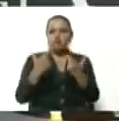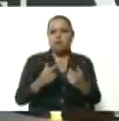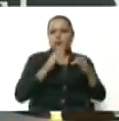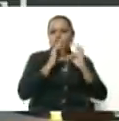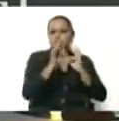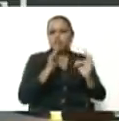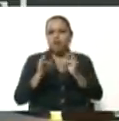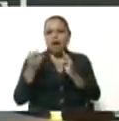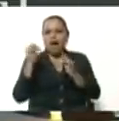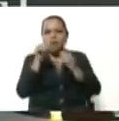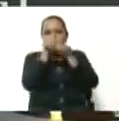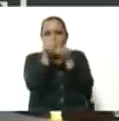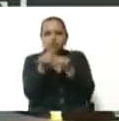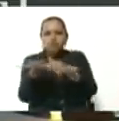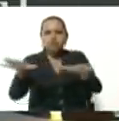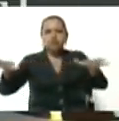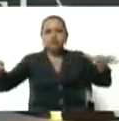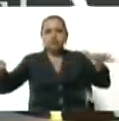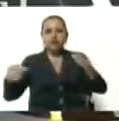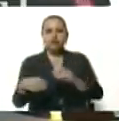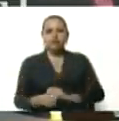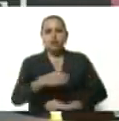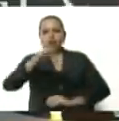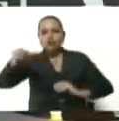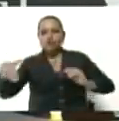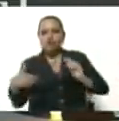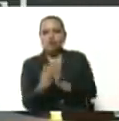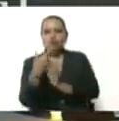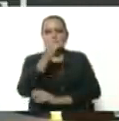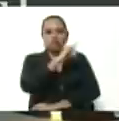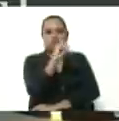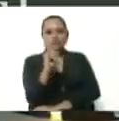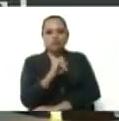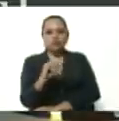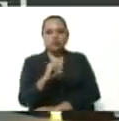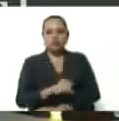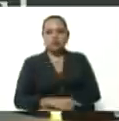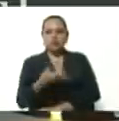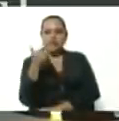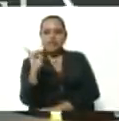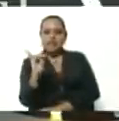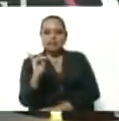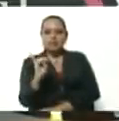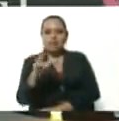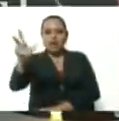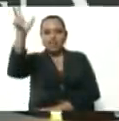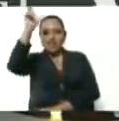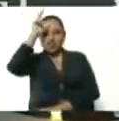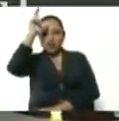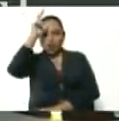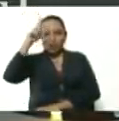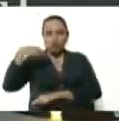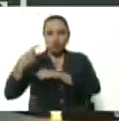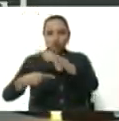que se ha diseminado por todo el Zulia y ha tocado a Falcón, a Mérida, a